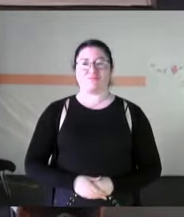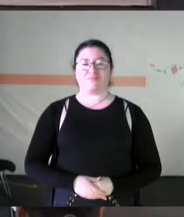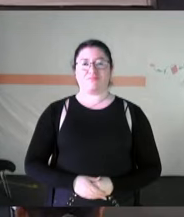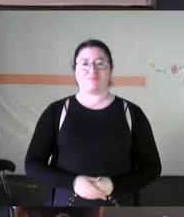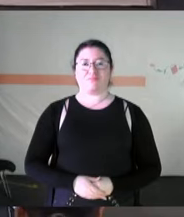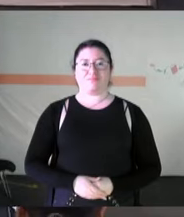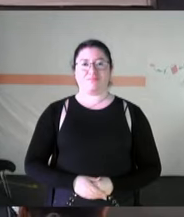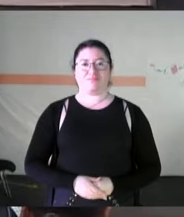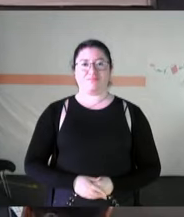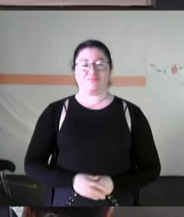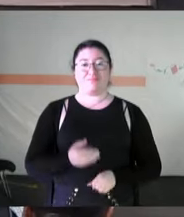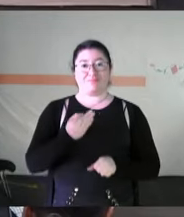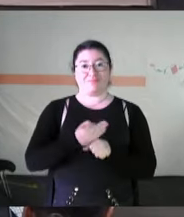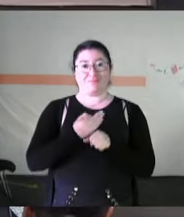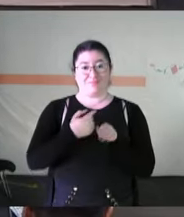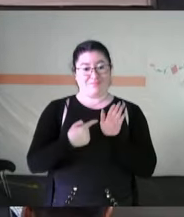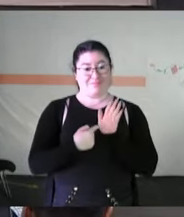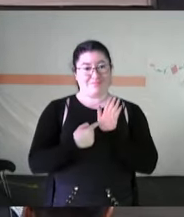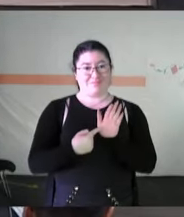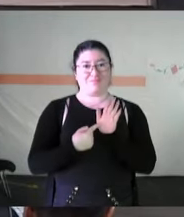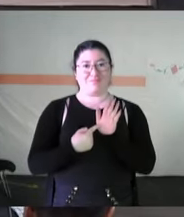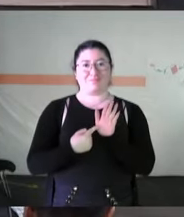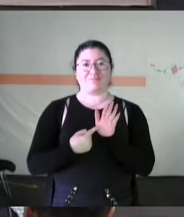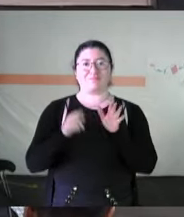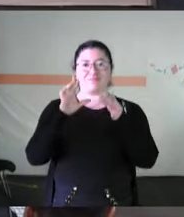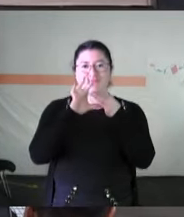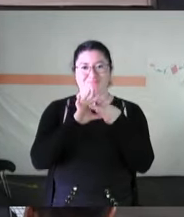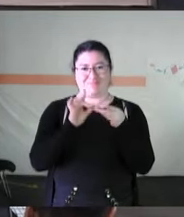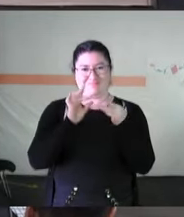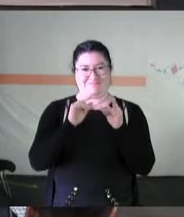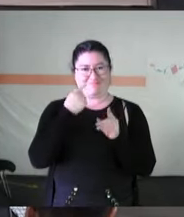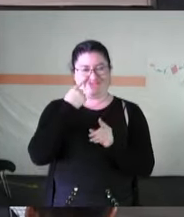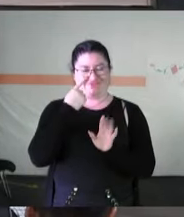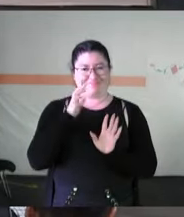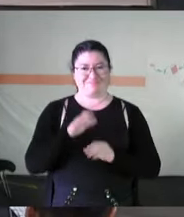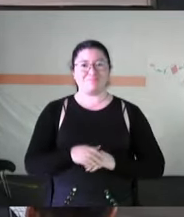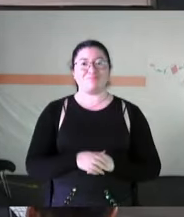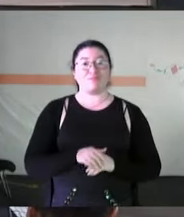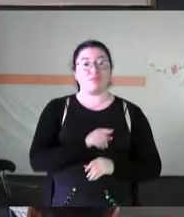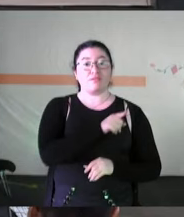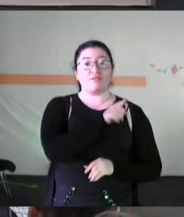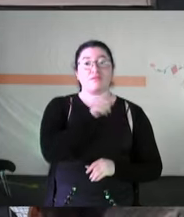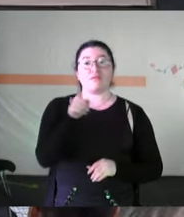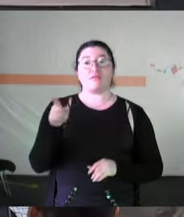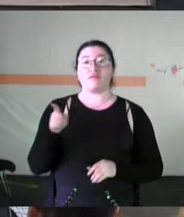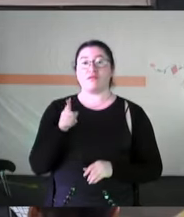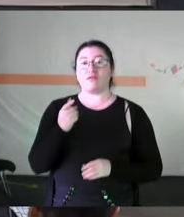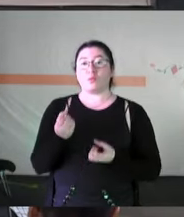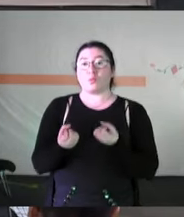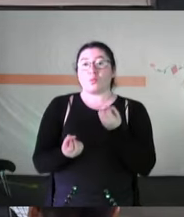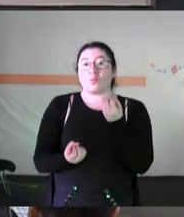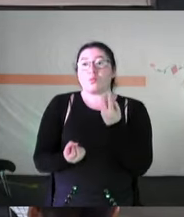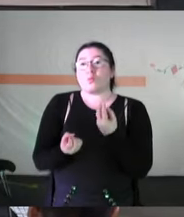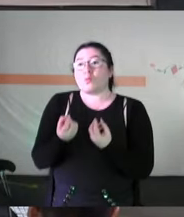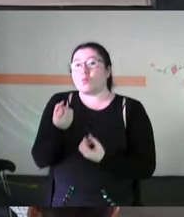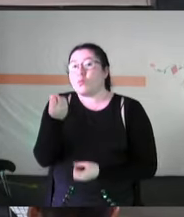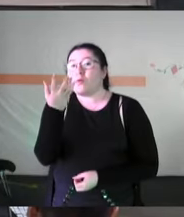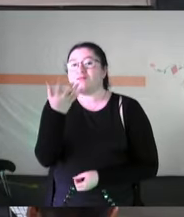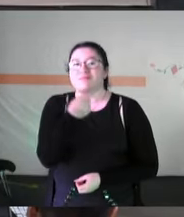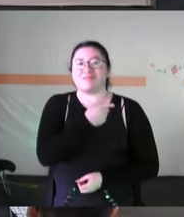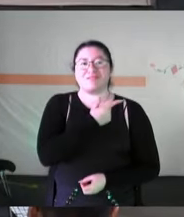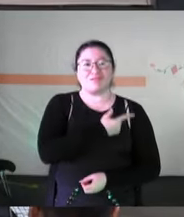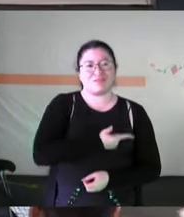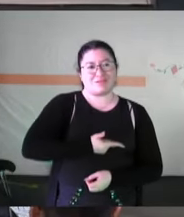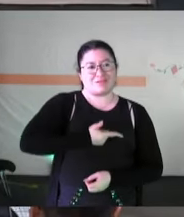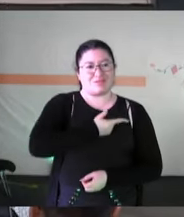Para presentarla bonito, vamos a empezar con una provocación, ¿va? ¿A cuántos de aquí les gusta, no sé, Freddy?